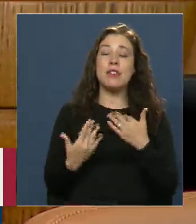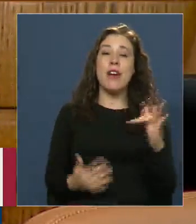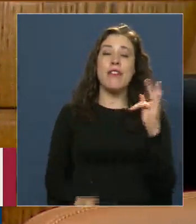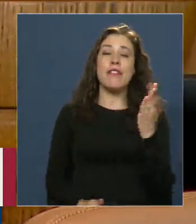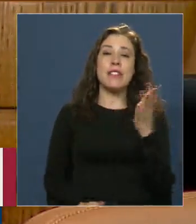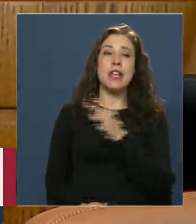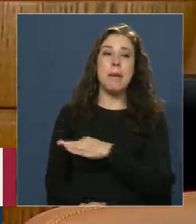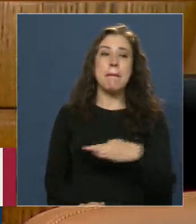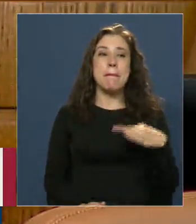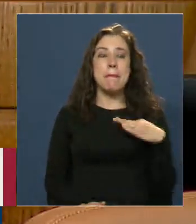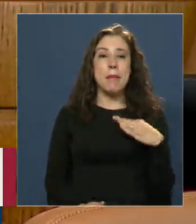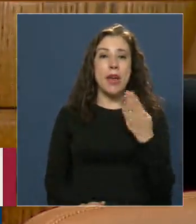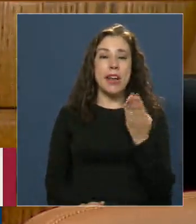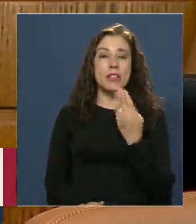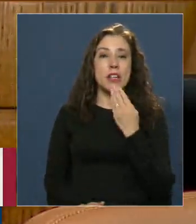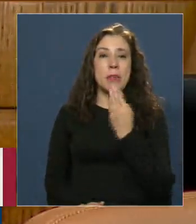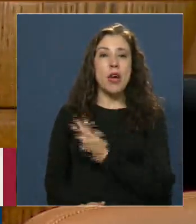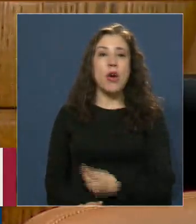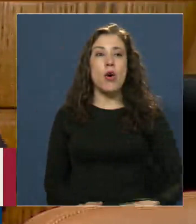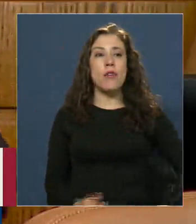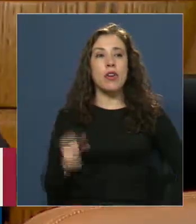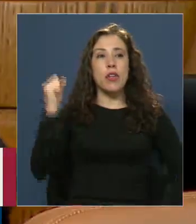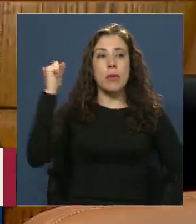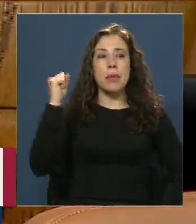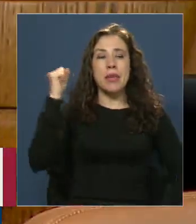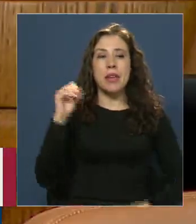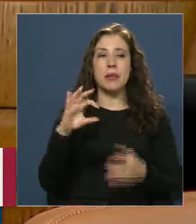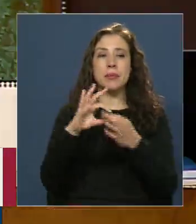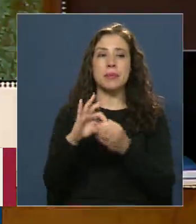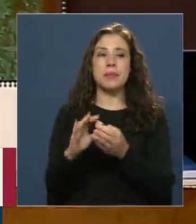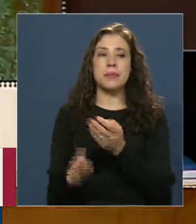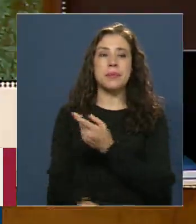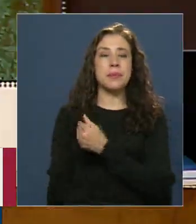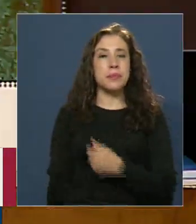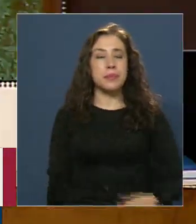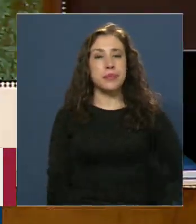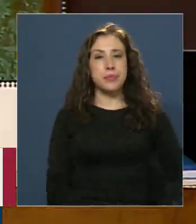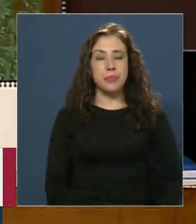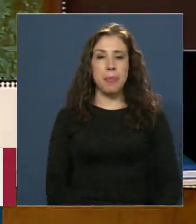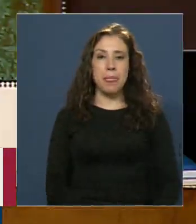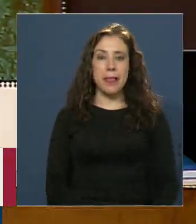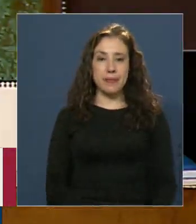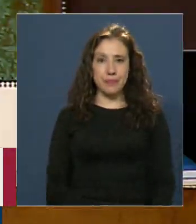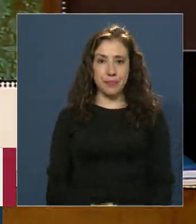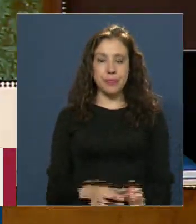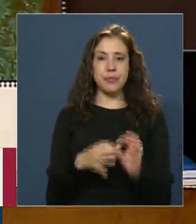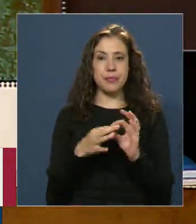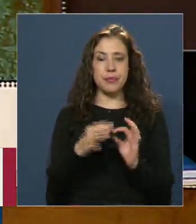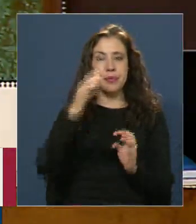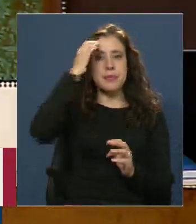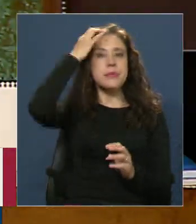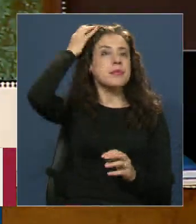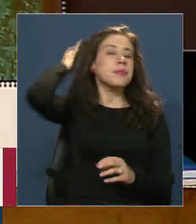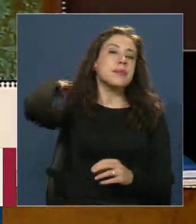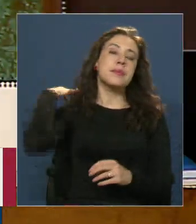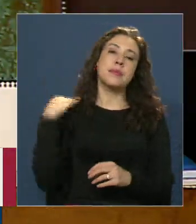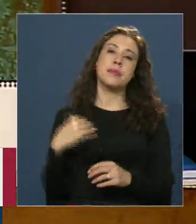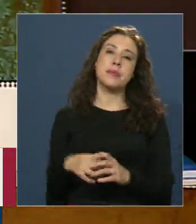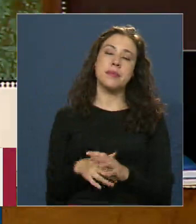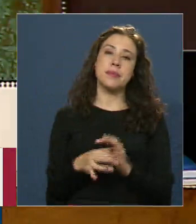felicitando al ministro Sichel y al gobierno del presidente Piñera. Muchas gracias, Presidenta. Gracias, diputado Mellado.